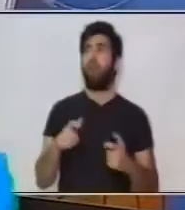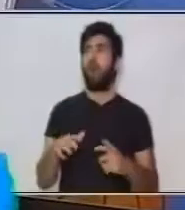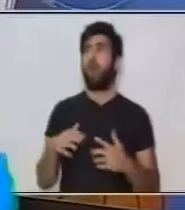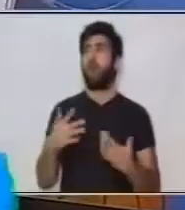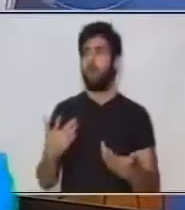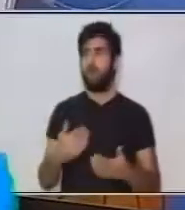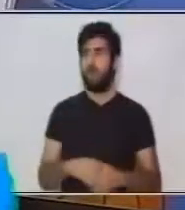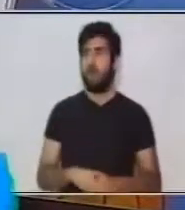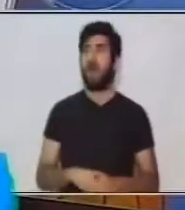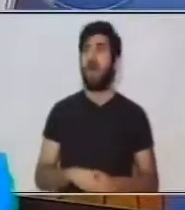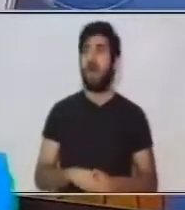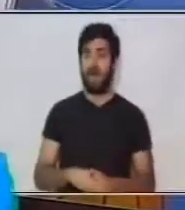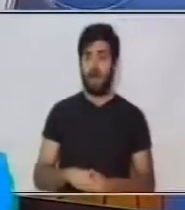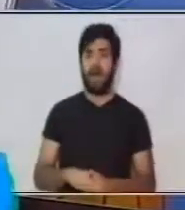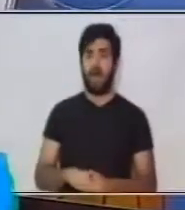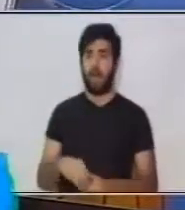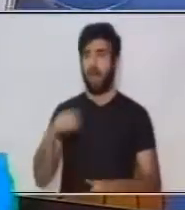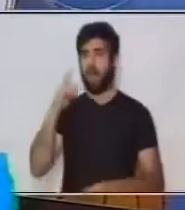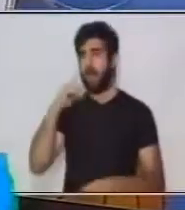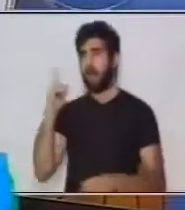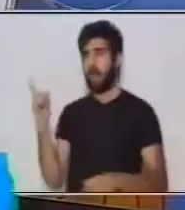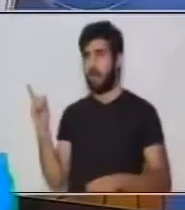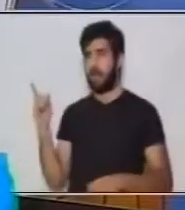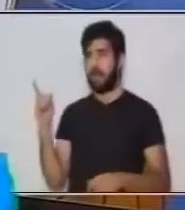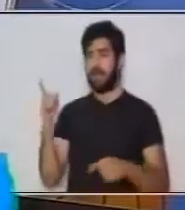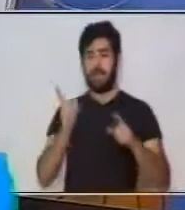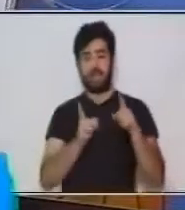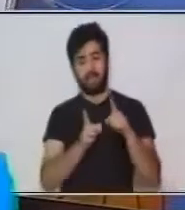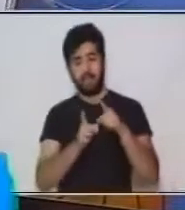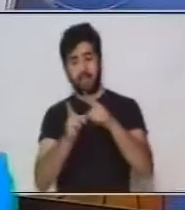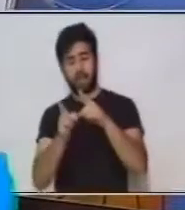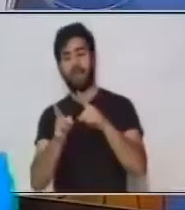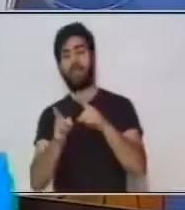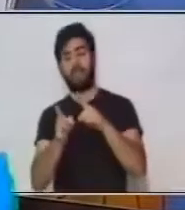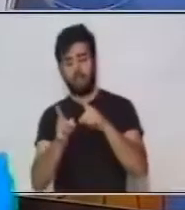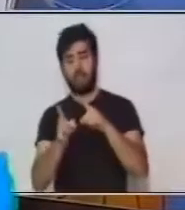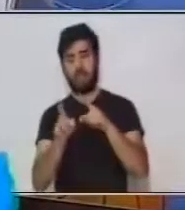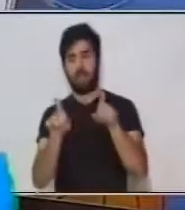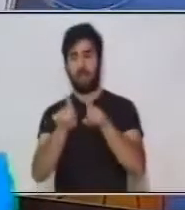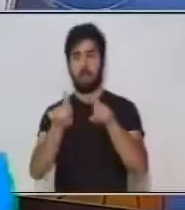¿podemos decir que esta es paralela a esta? Sí.